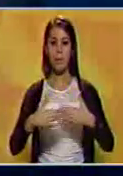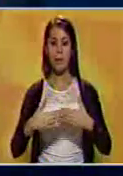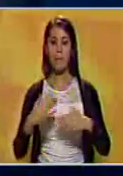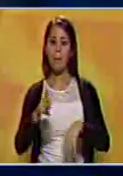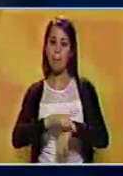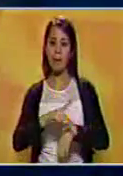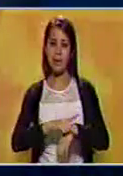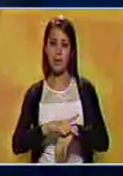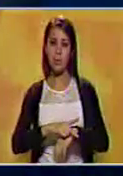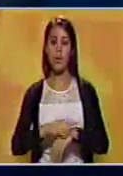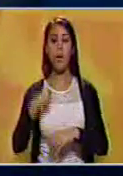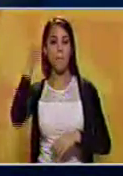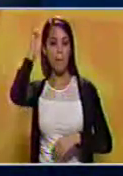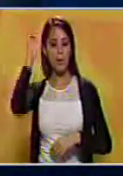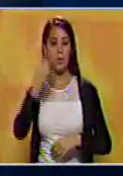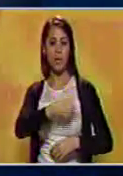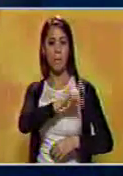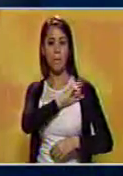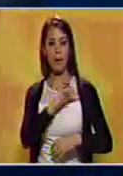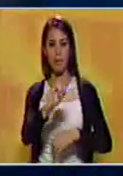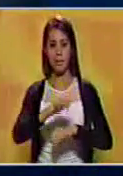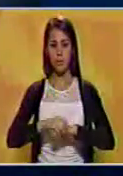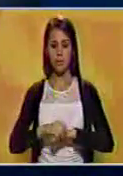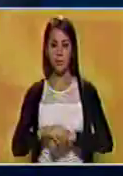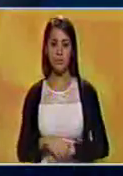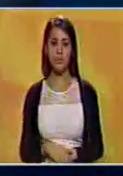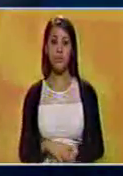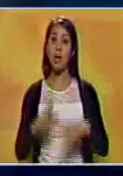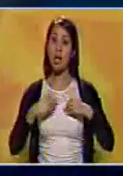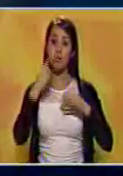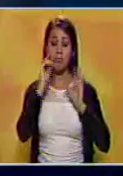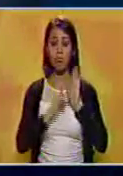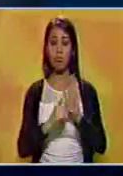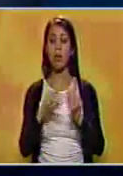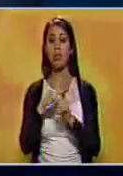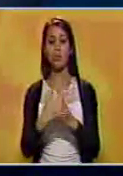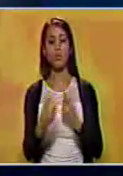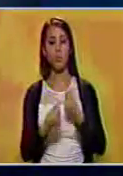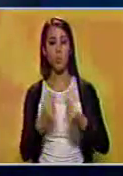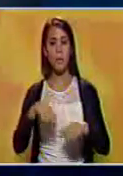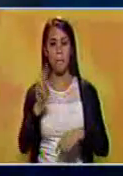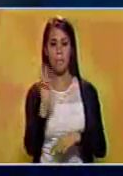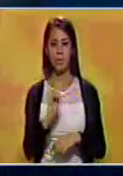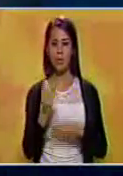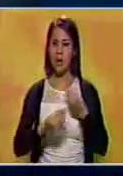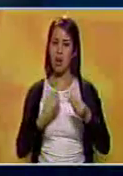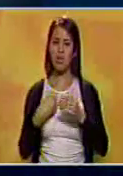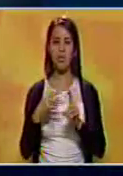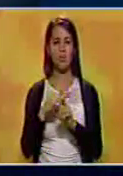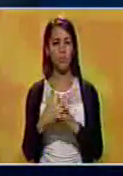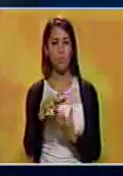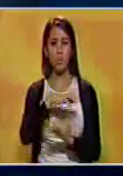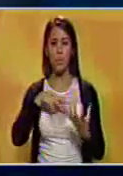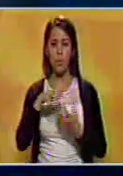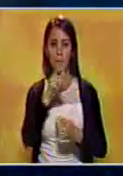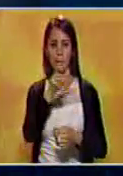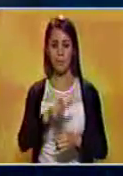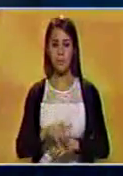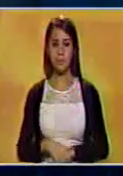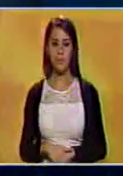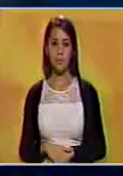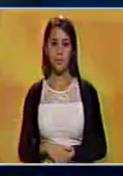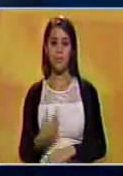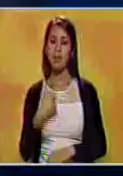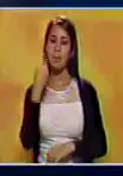perú españa y el reino unido- reconocieron que la situación económica de venezuela ha creado una crisis humanitaria que a su